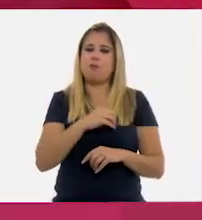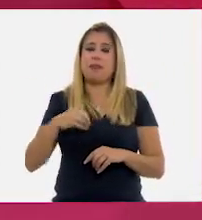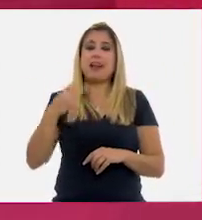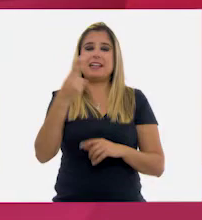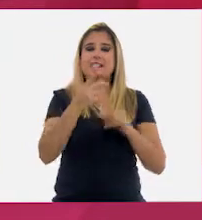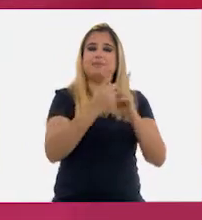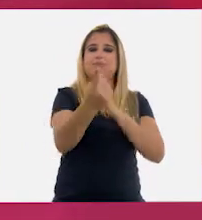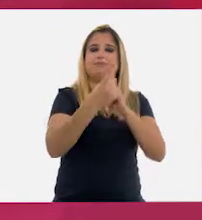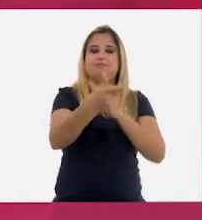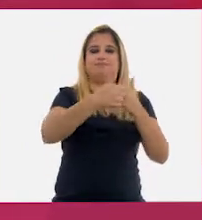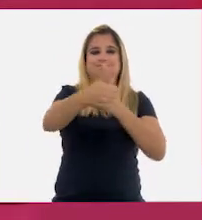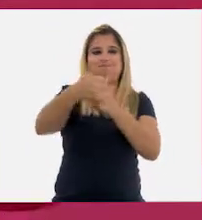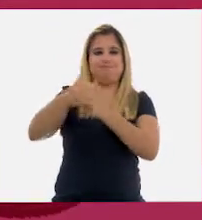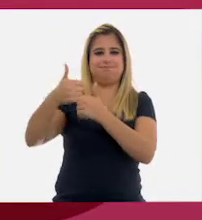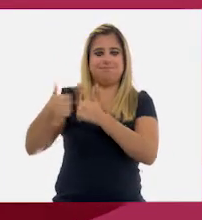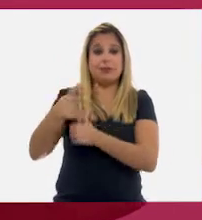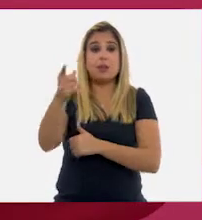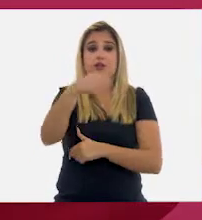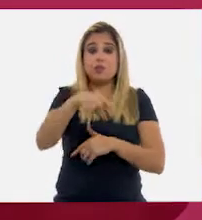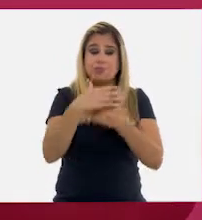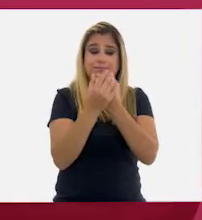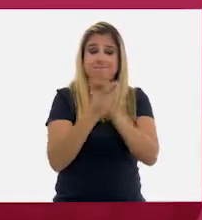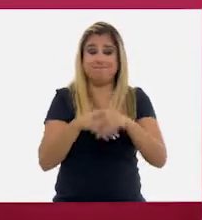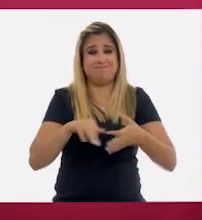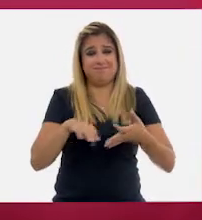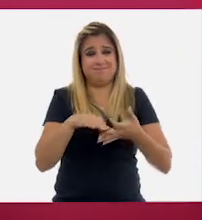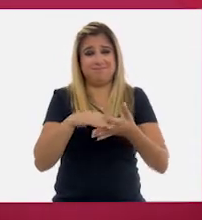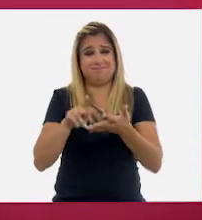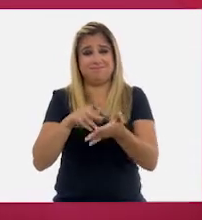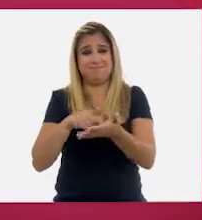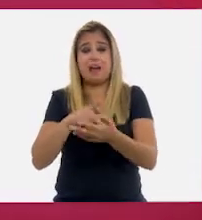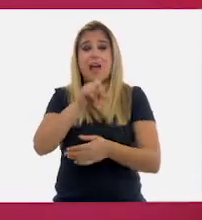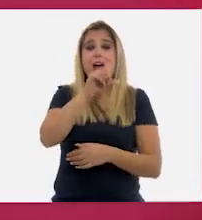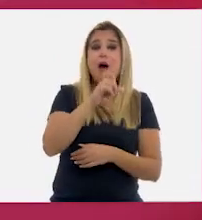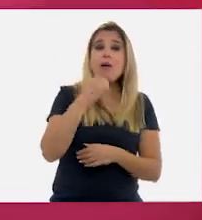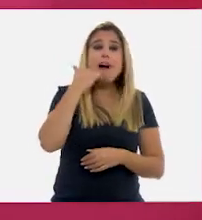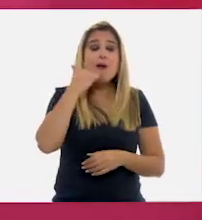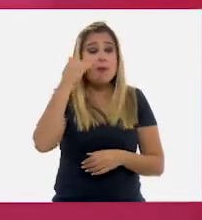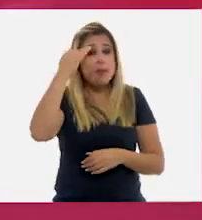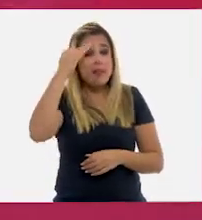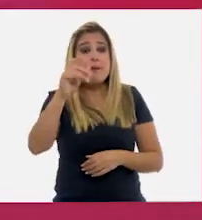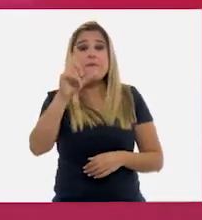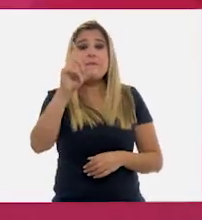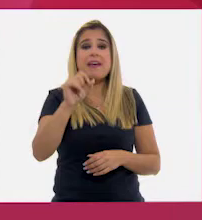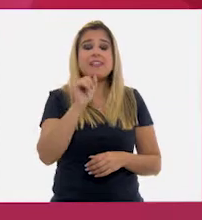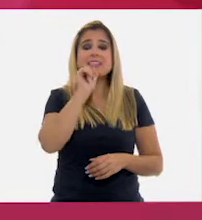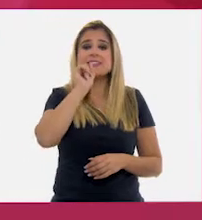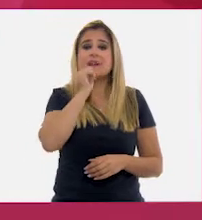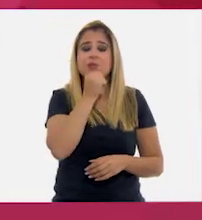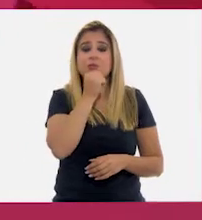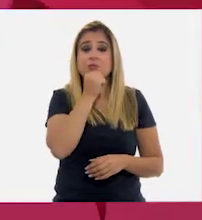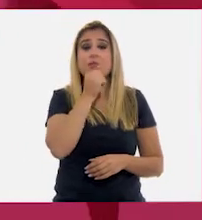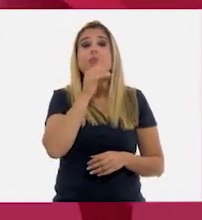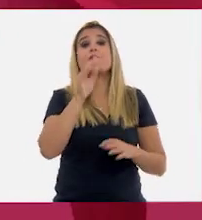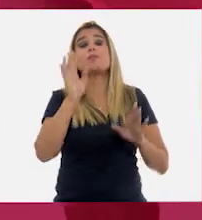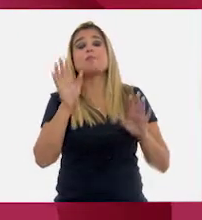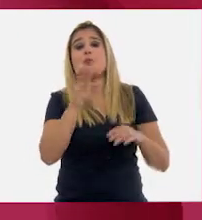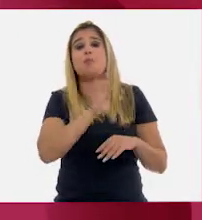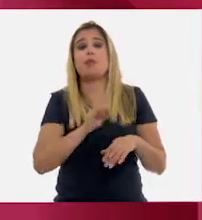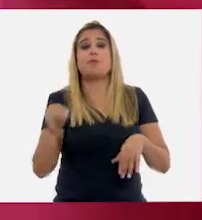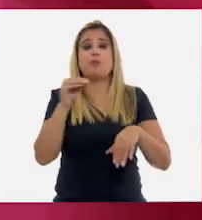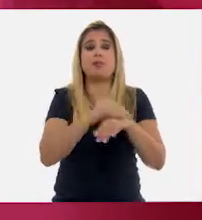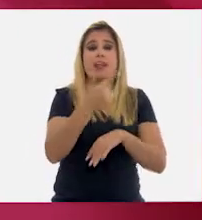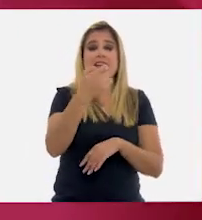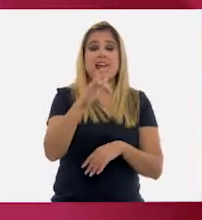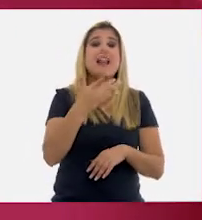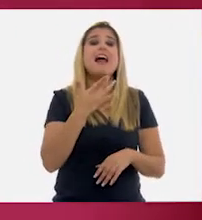distancia. Lávate las manos muy seguido con agua y jabón por lo menos durante 20 segundos. O aplica